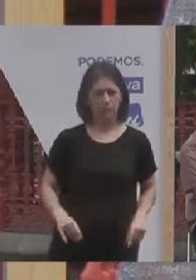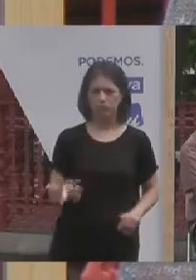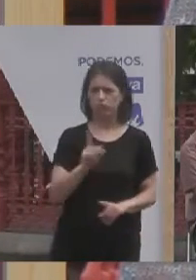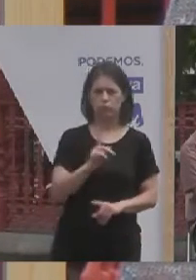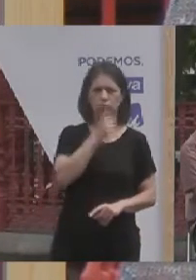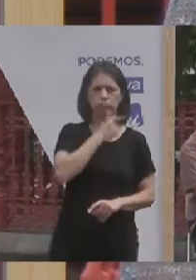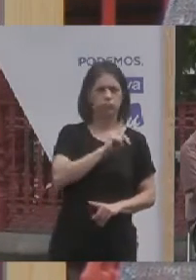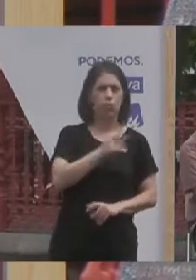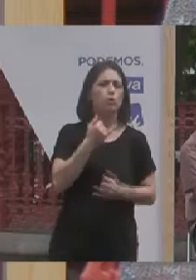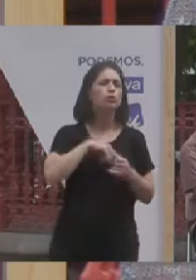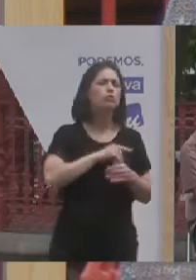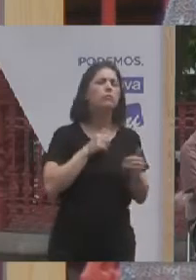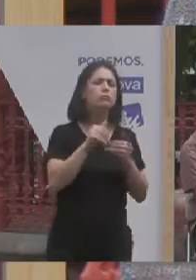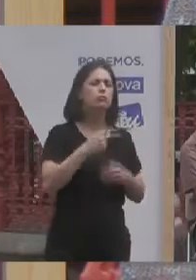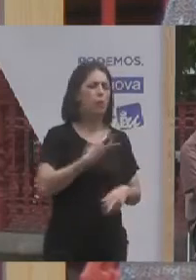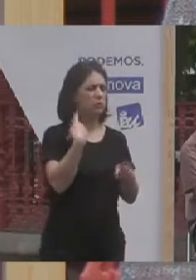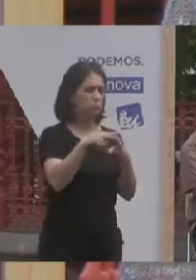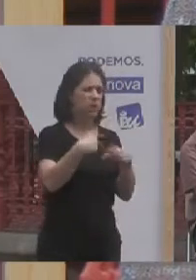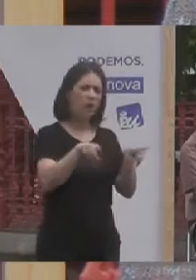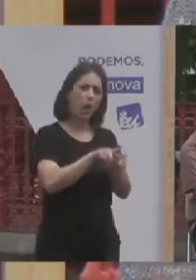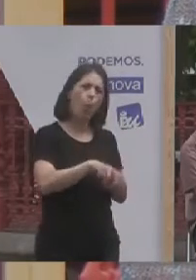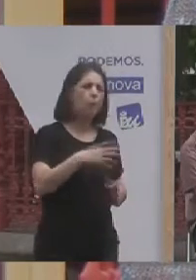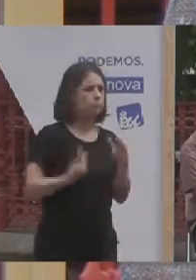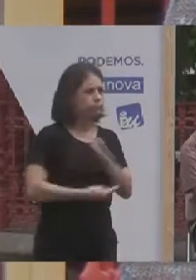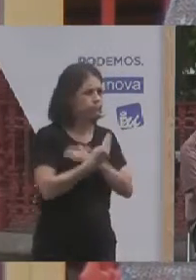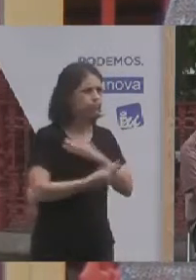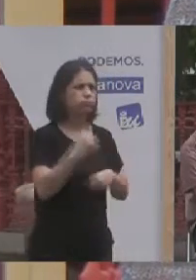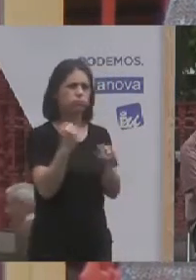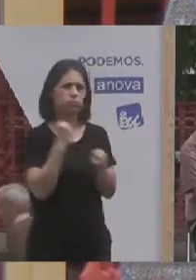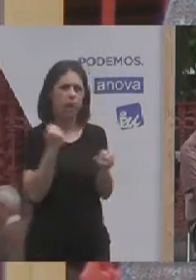Vamos a implantar políticas demográficas novas de emprego, de un